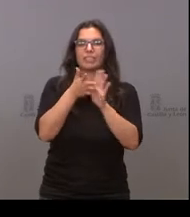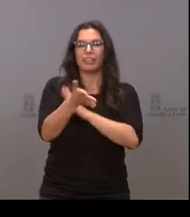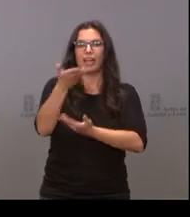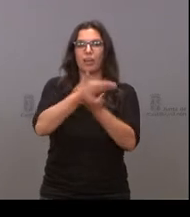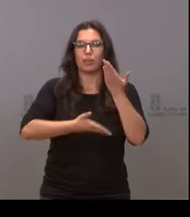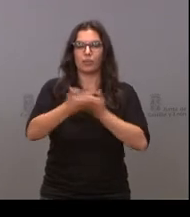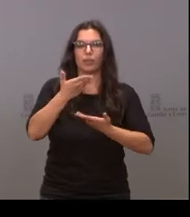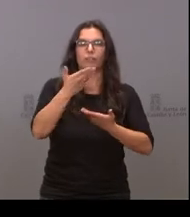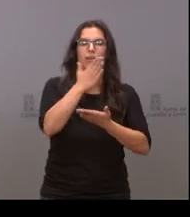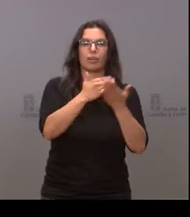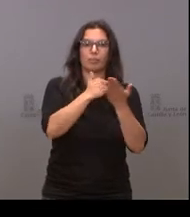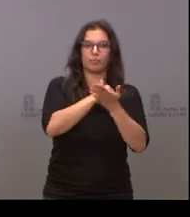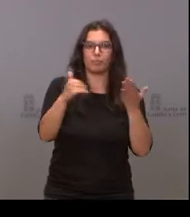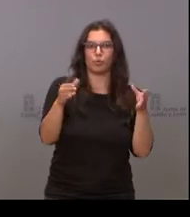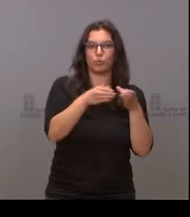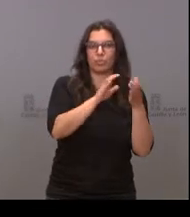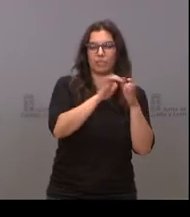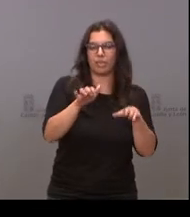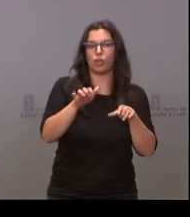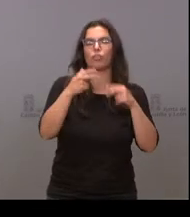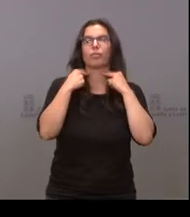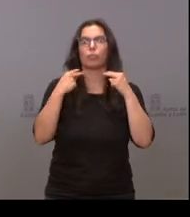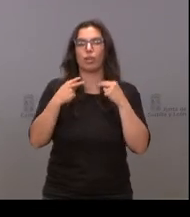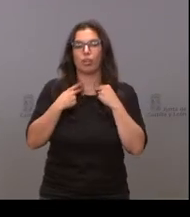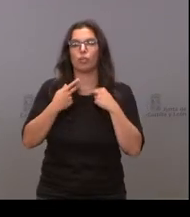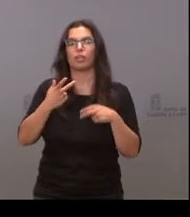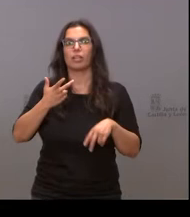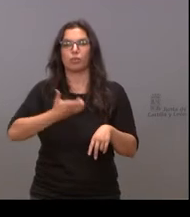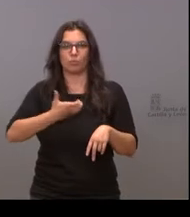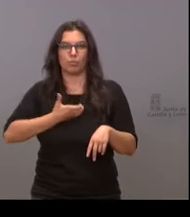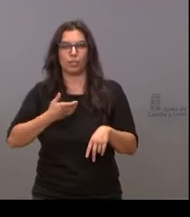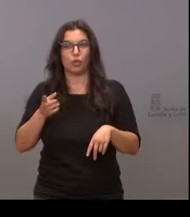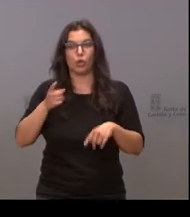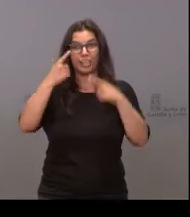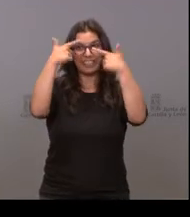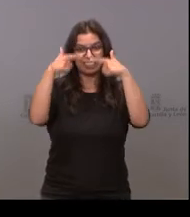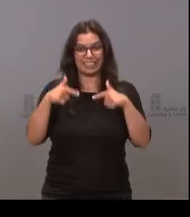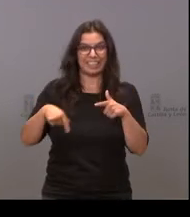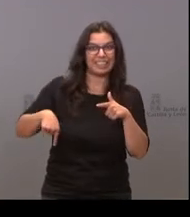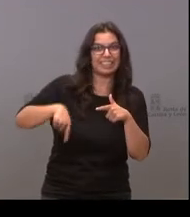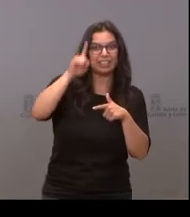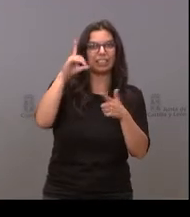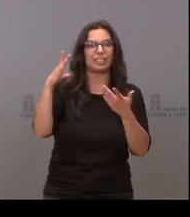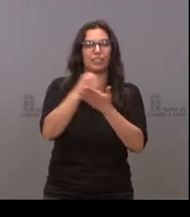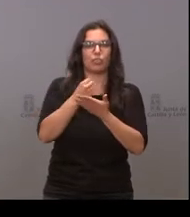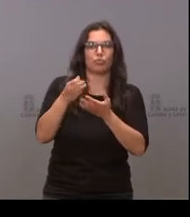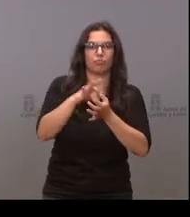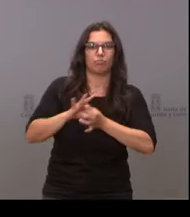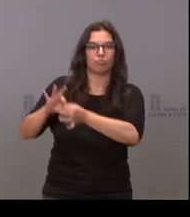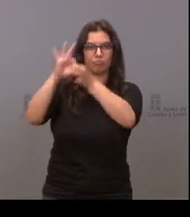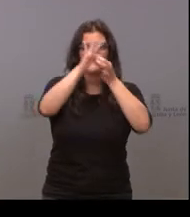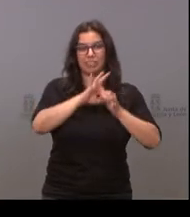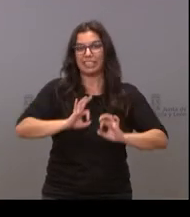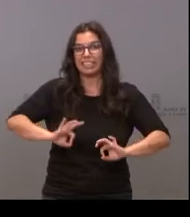regional de la provincial y de los y de los local de los alcaldes de los pueblos con especial atención